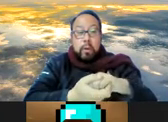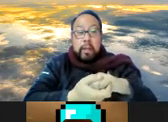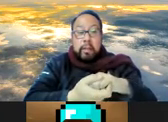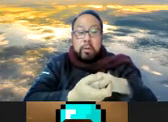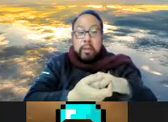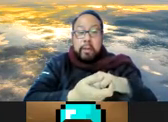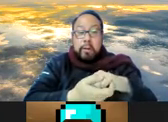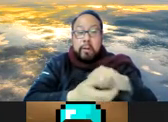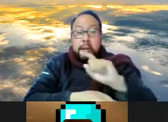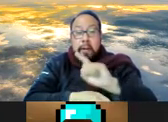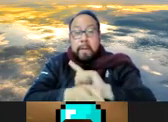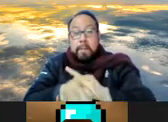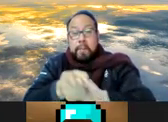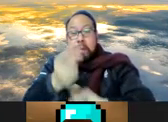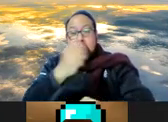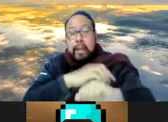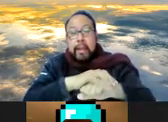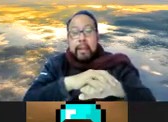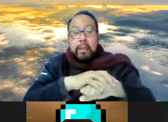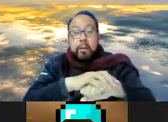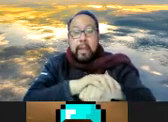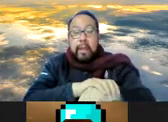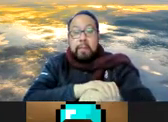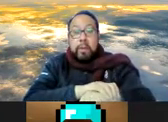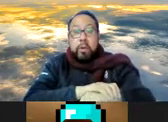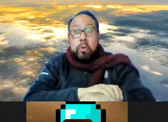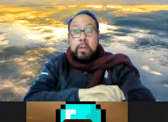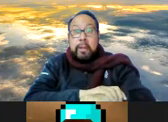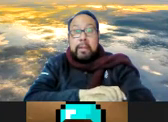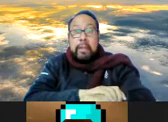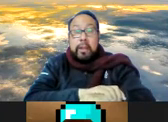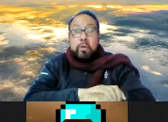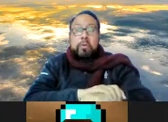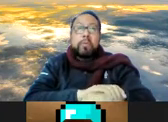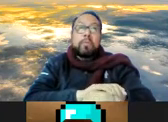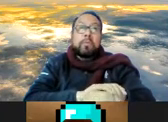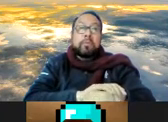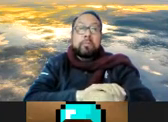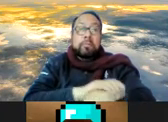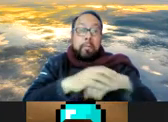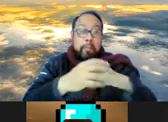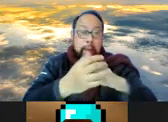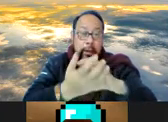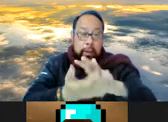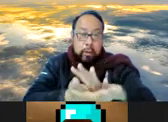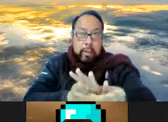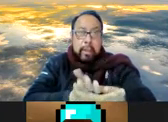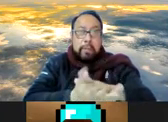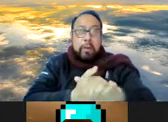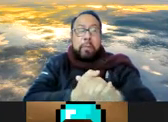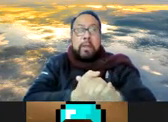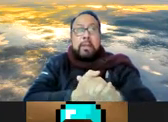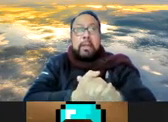un escolar secundario, se va a ir a géneros académicos universitarios. En estos